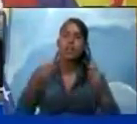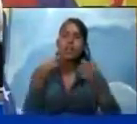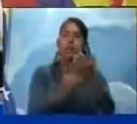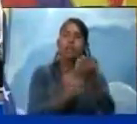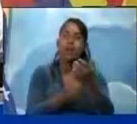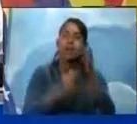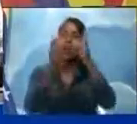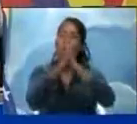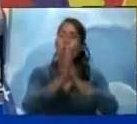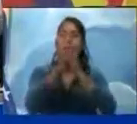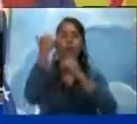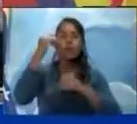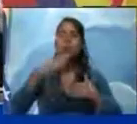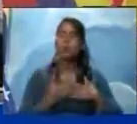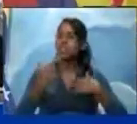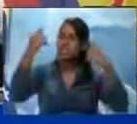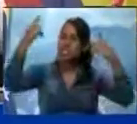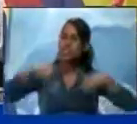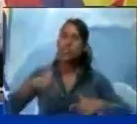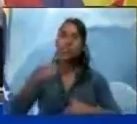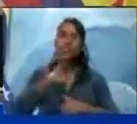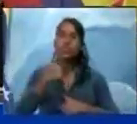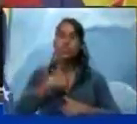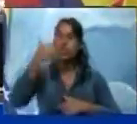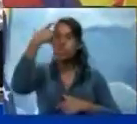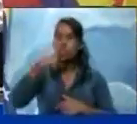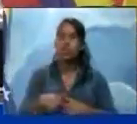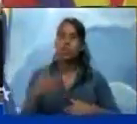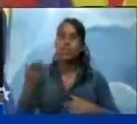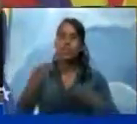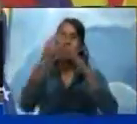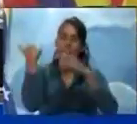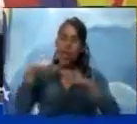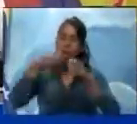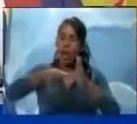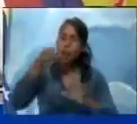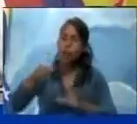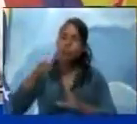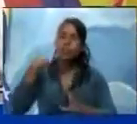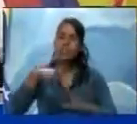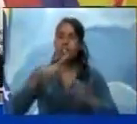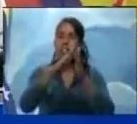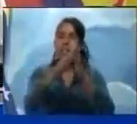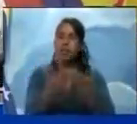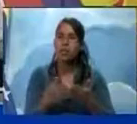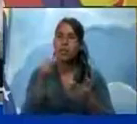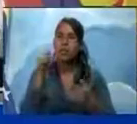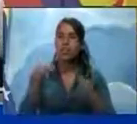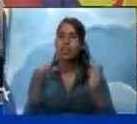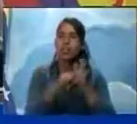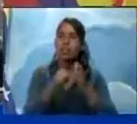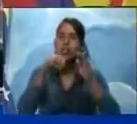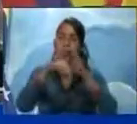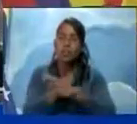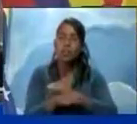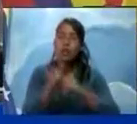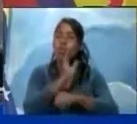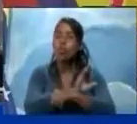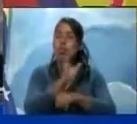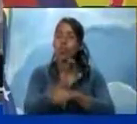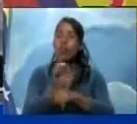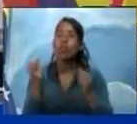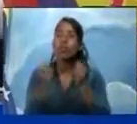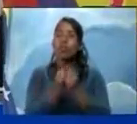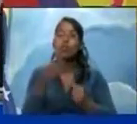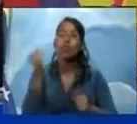Hermano, ore por mí. Ese soy yo. Yo soy el que cargo la bolsita. Mire, aquí es donde yo meto. Hermano, cuidado con la